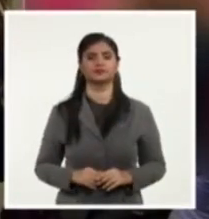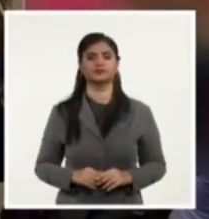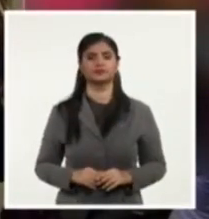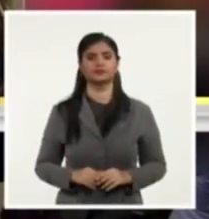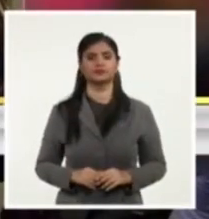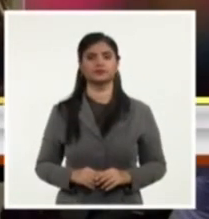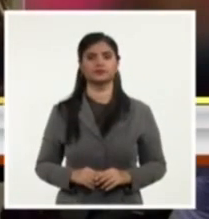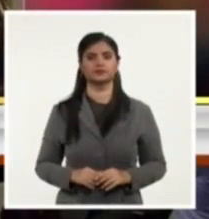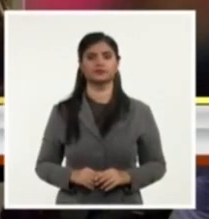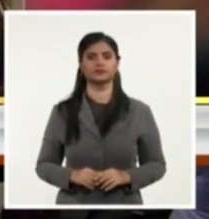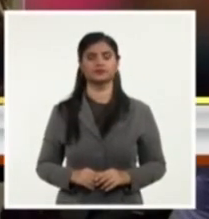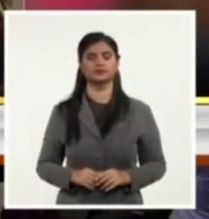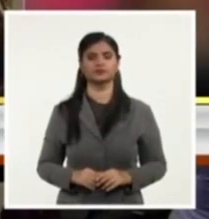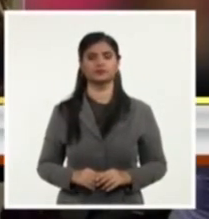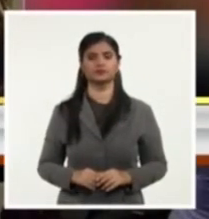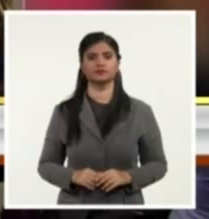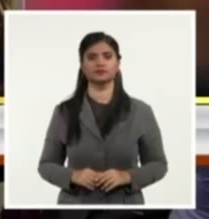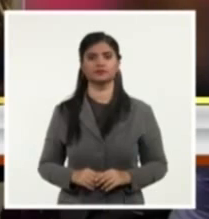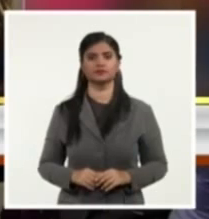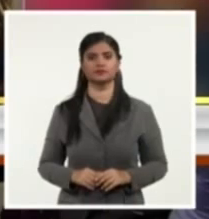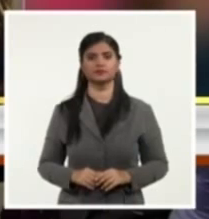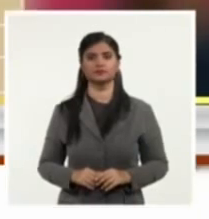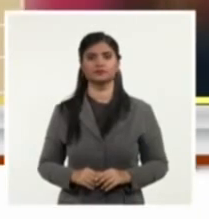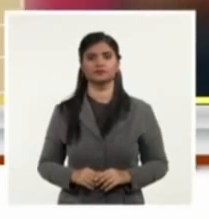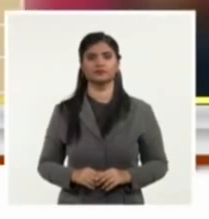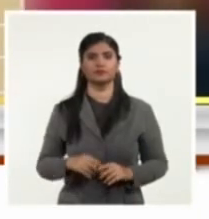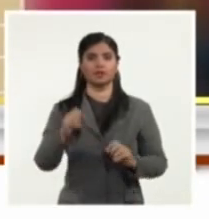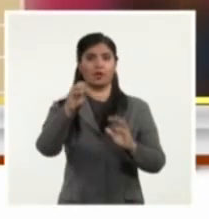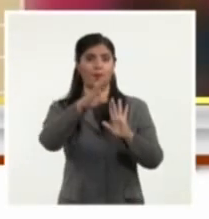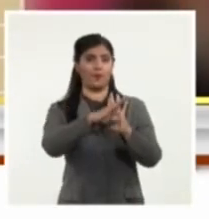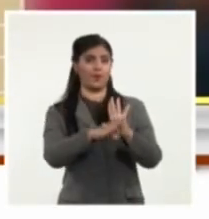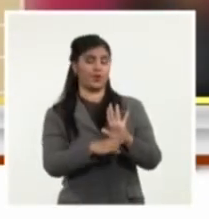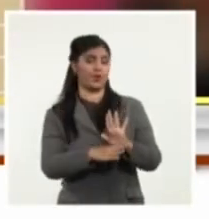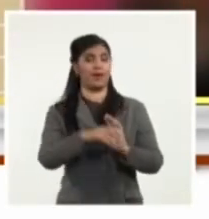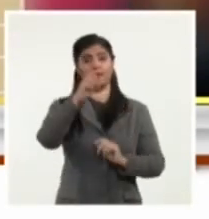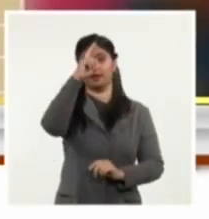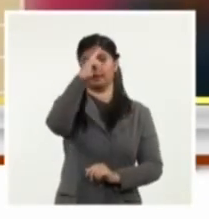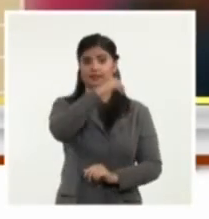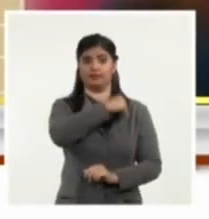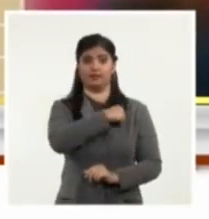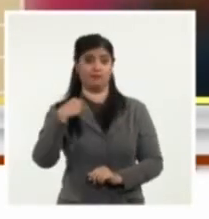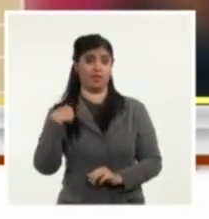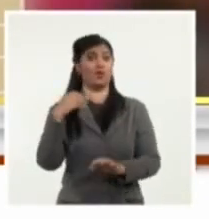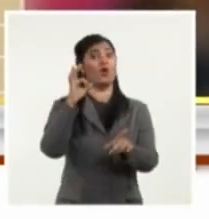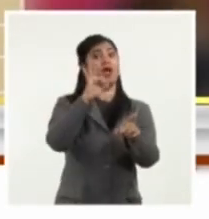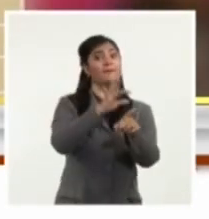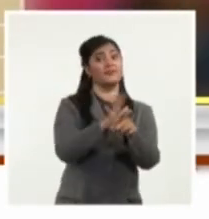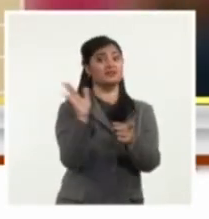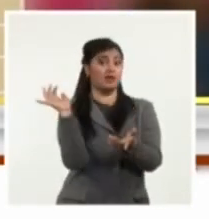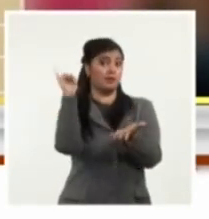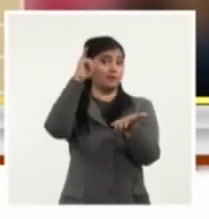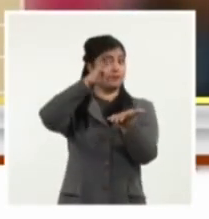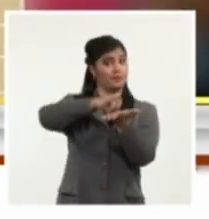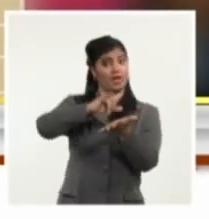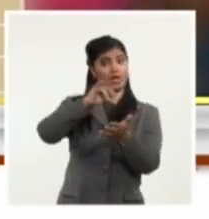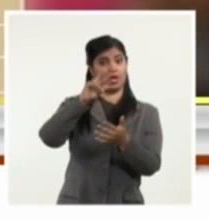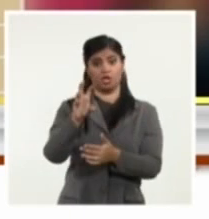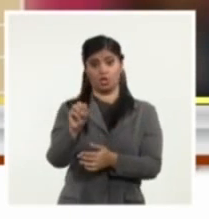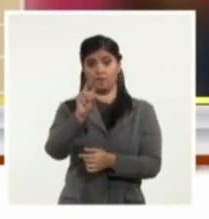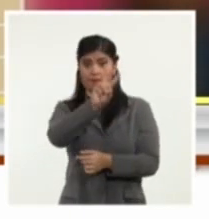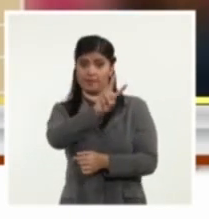y del programa de médicos cubanos. Como lo saben, desde el 2022 han llegado a nuestro país